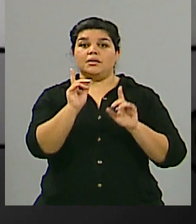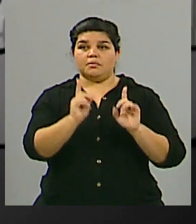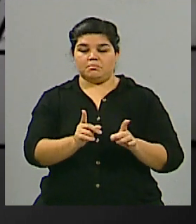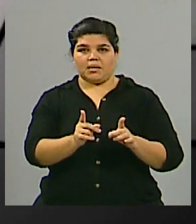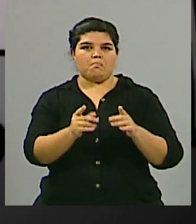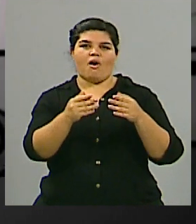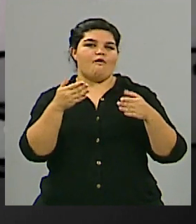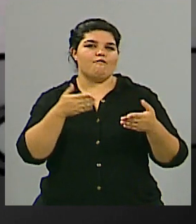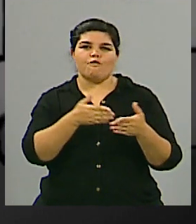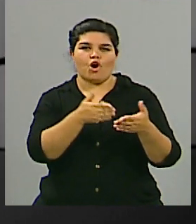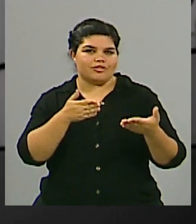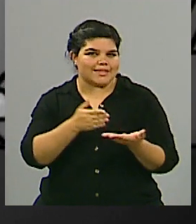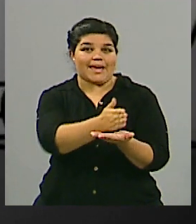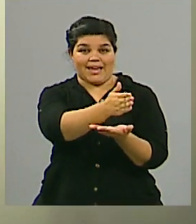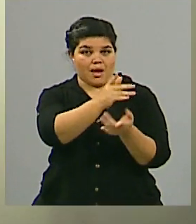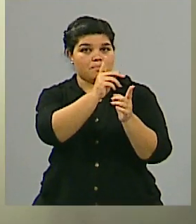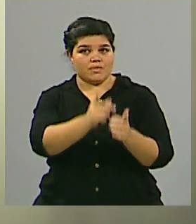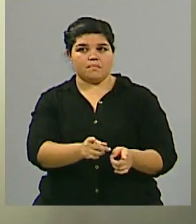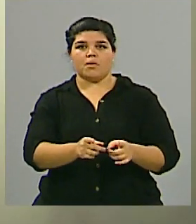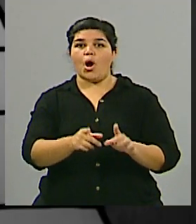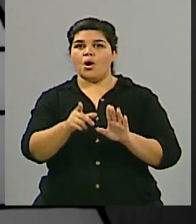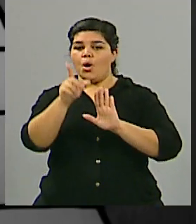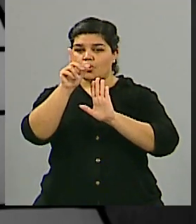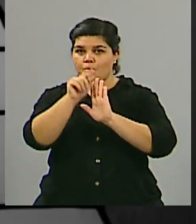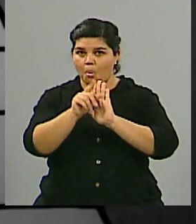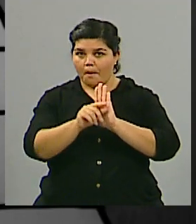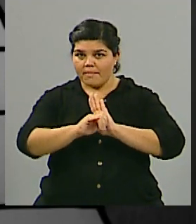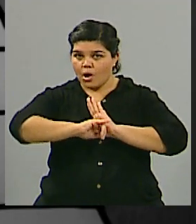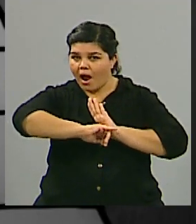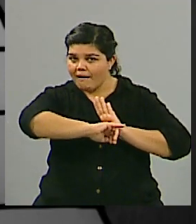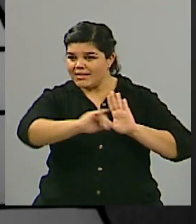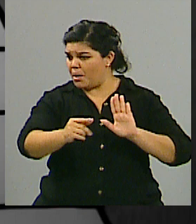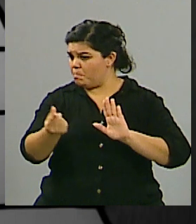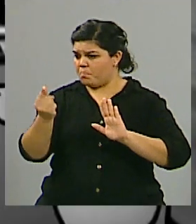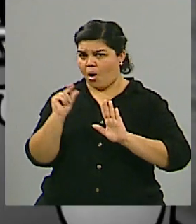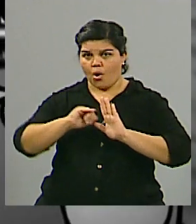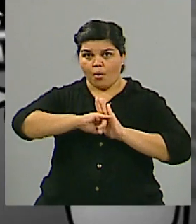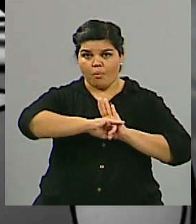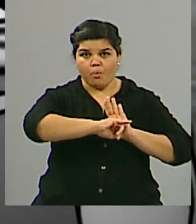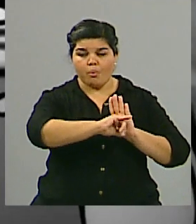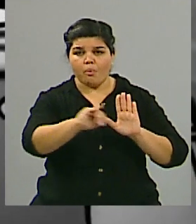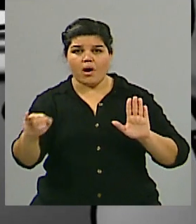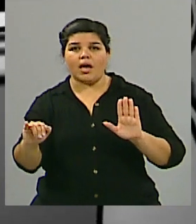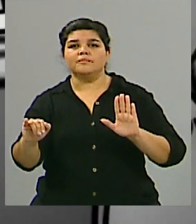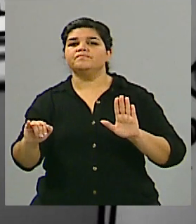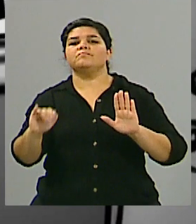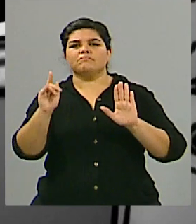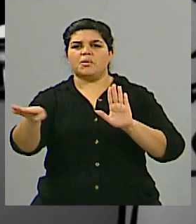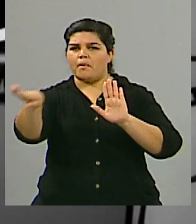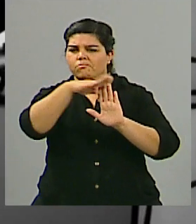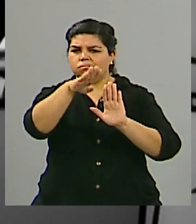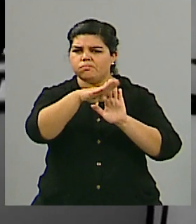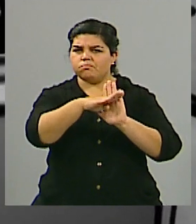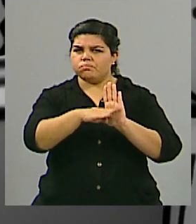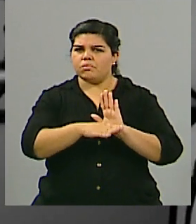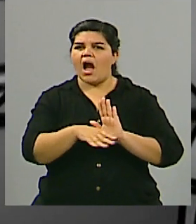este 2023, digamos que son números recientes, y coloca en primer lugar, digamos, en este ranking que hace del acoso